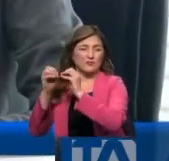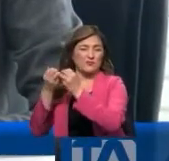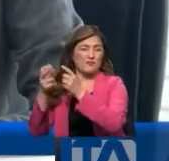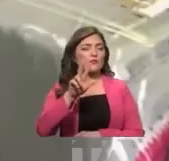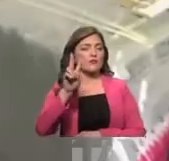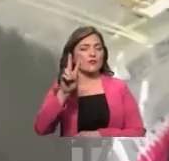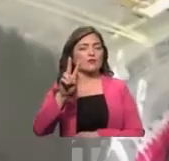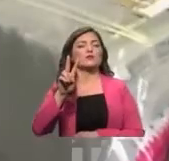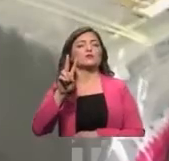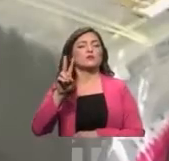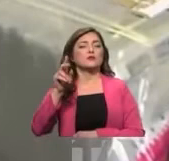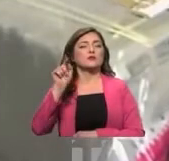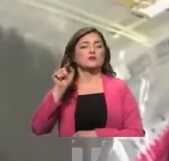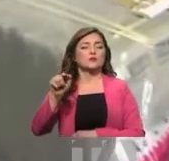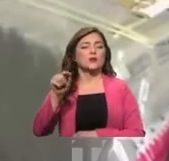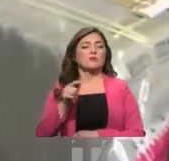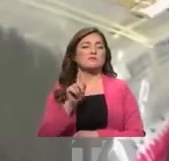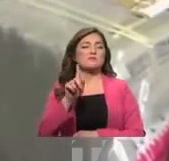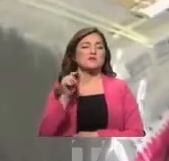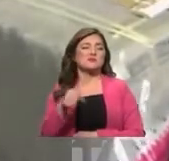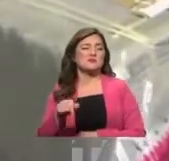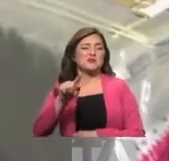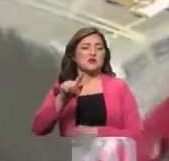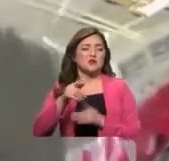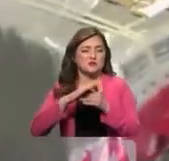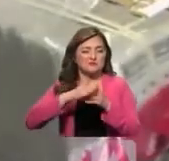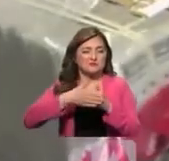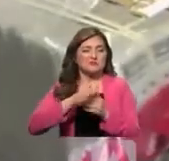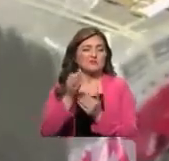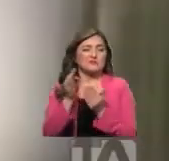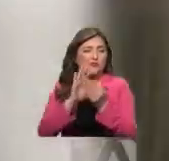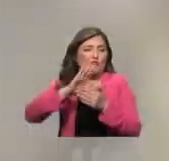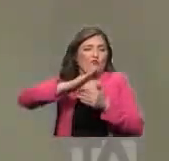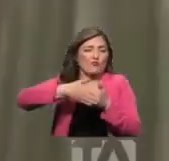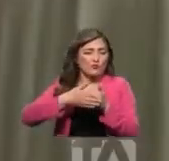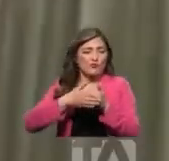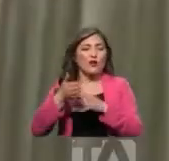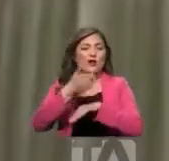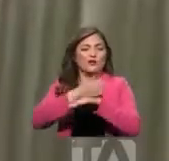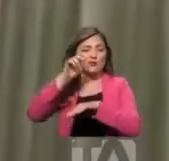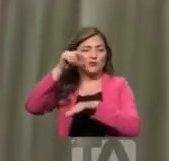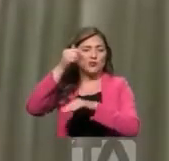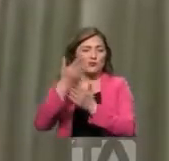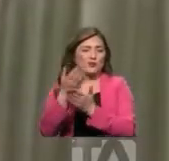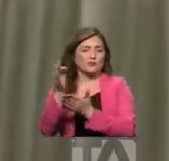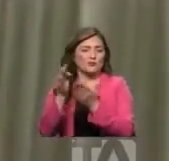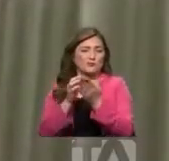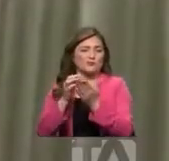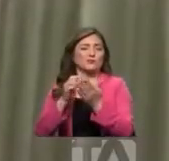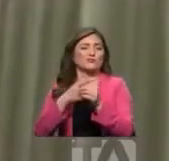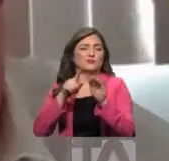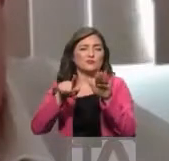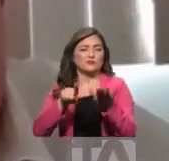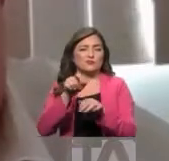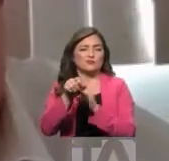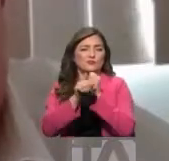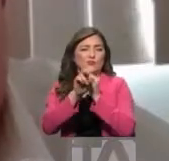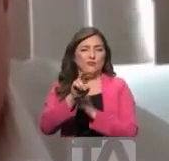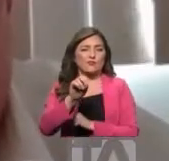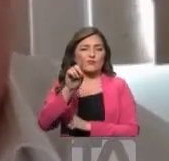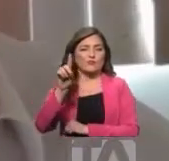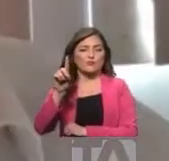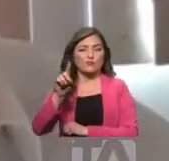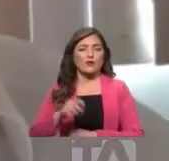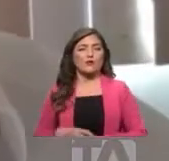¿no? Registró 1,000 millones de dólares menos como deuda y generó un ambiente de déficit fiscal que no existe en la realidad.